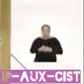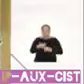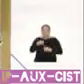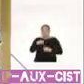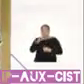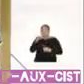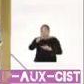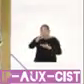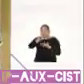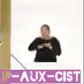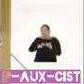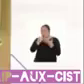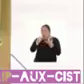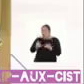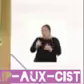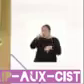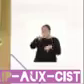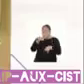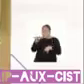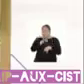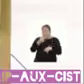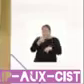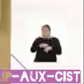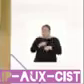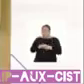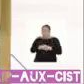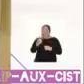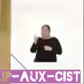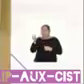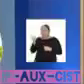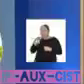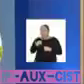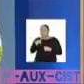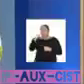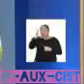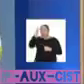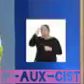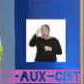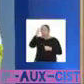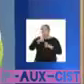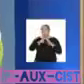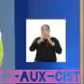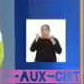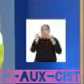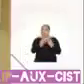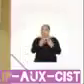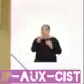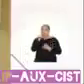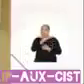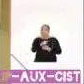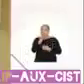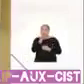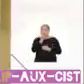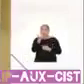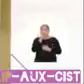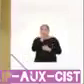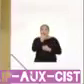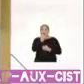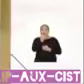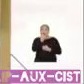A mí también me han citado hoy y a esta hora. Y tú y yo sabemos que el equipo de producción jamás se equivoca.